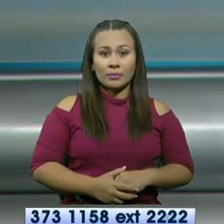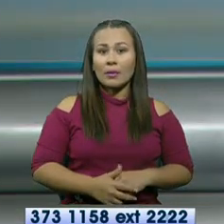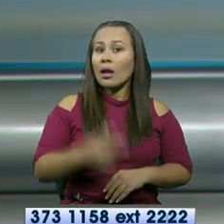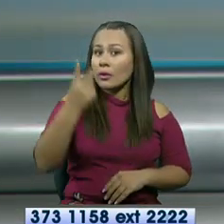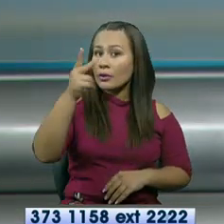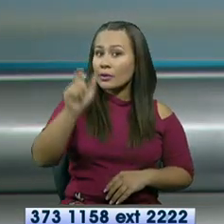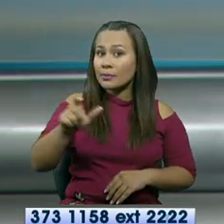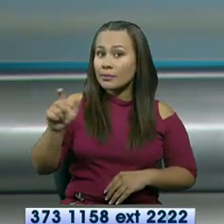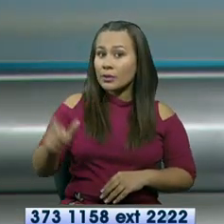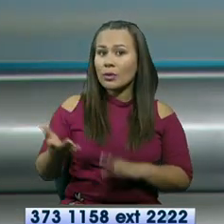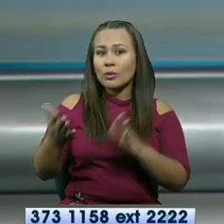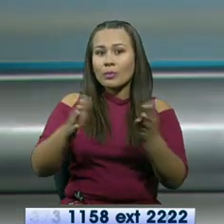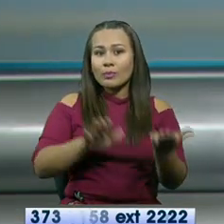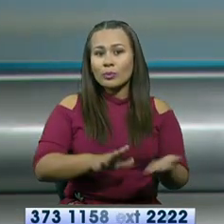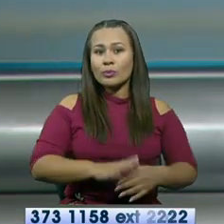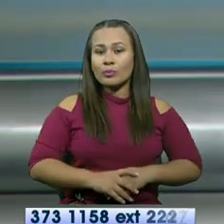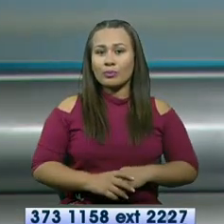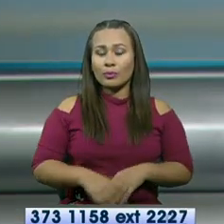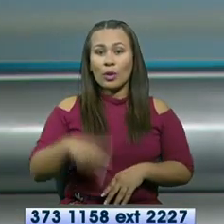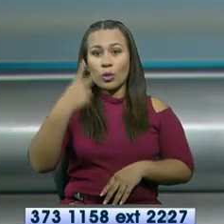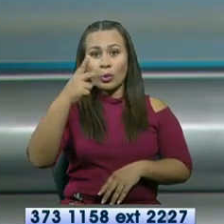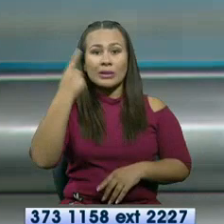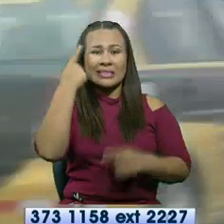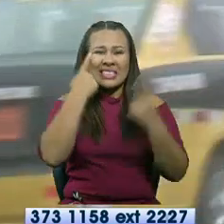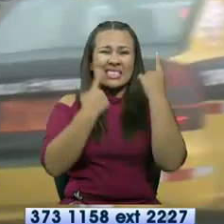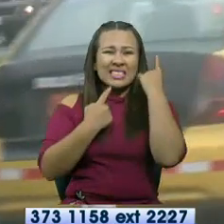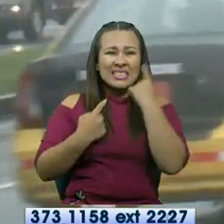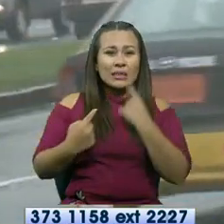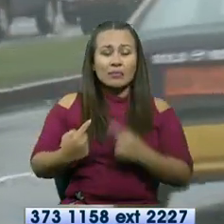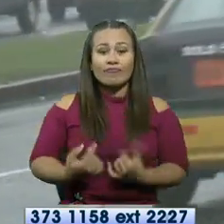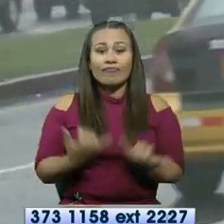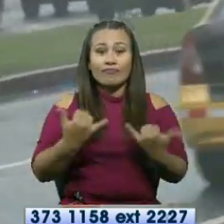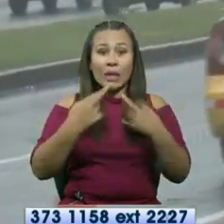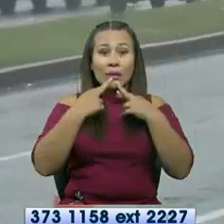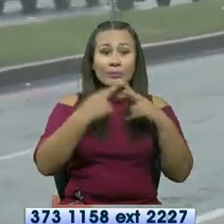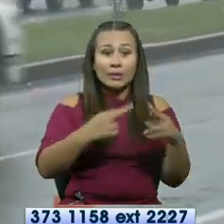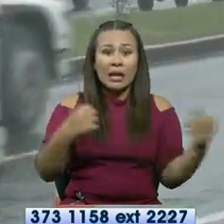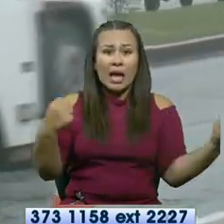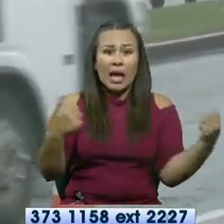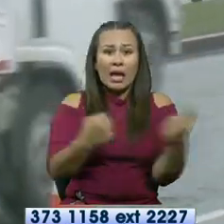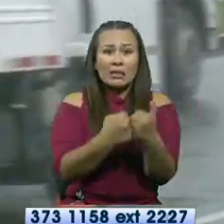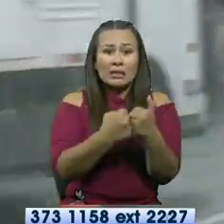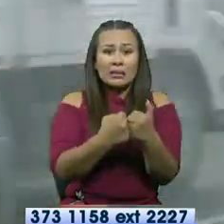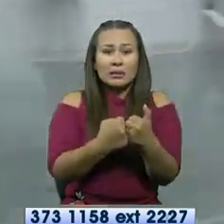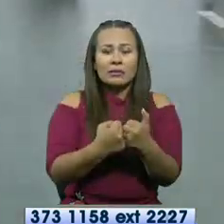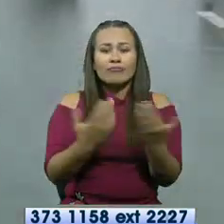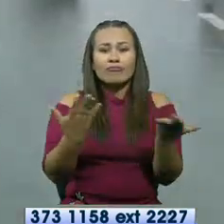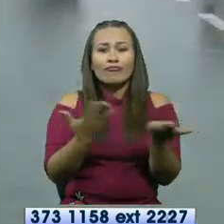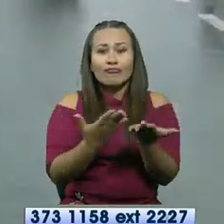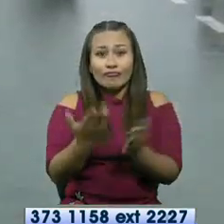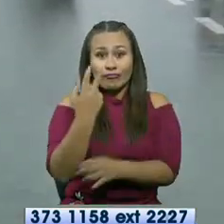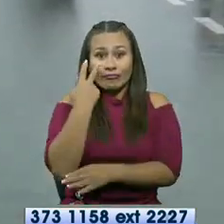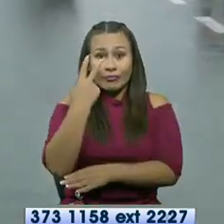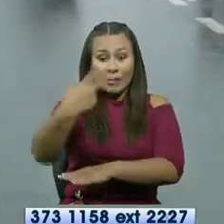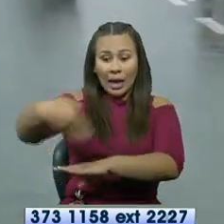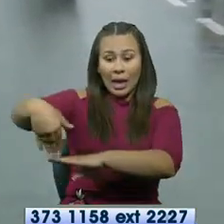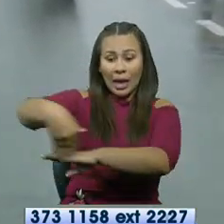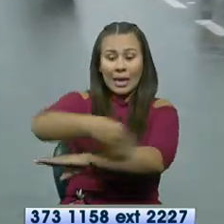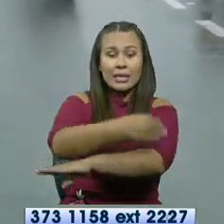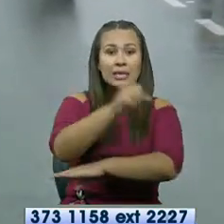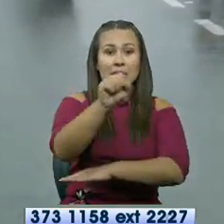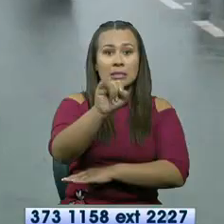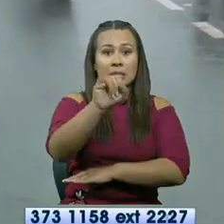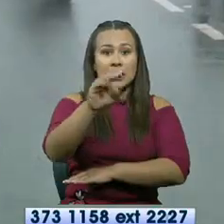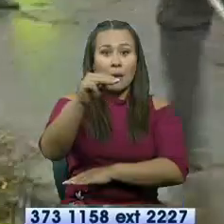Dos personas fallecidas y dos heridas fue el resultado de un accidente de tránsito ocurrido en la avenida